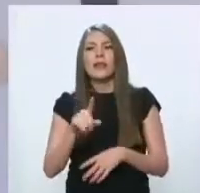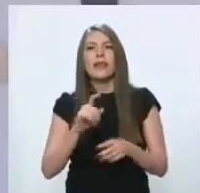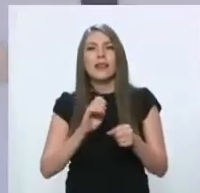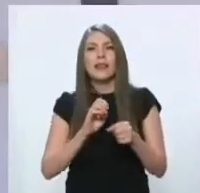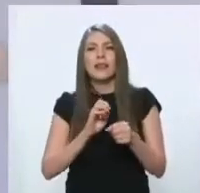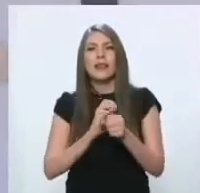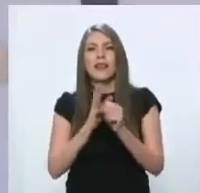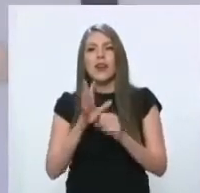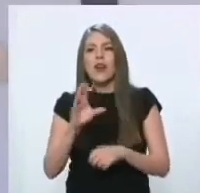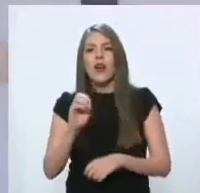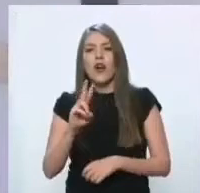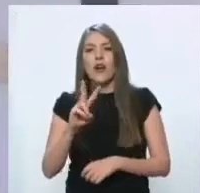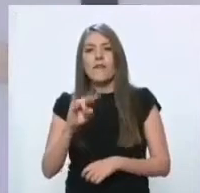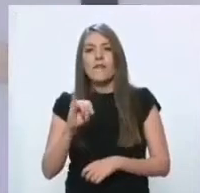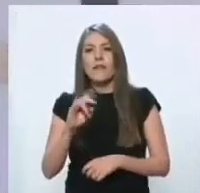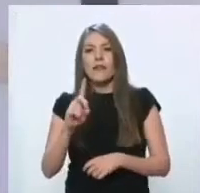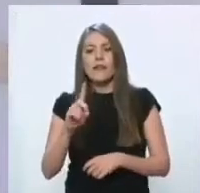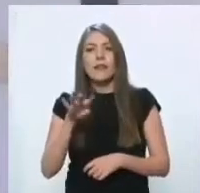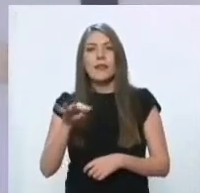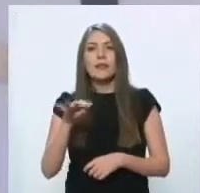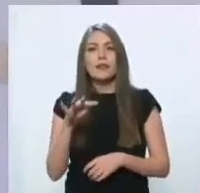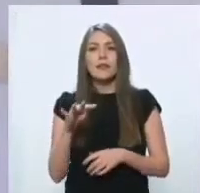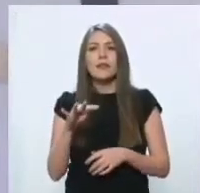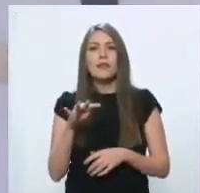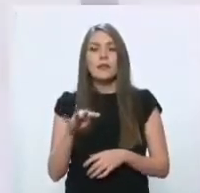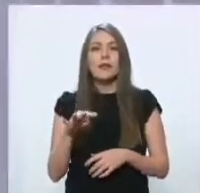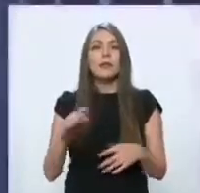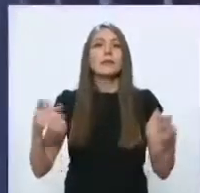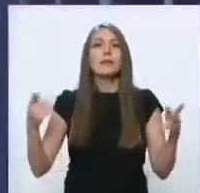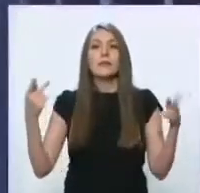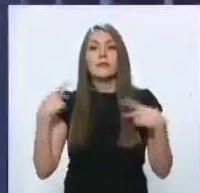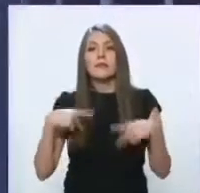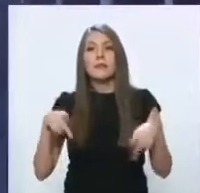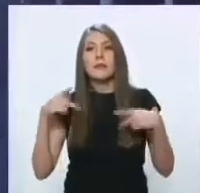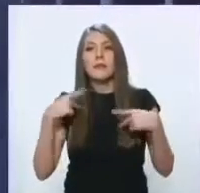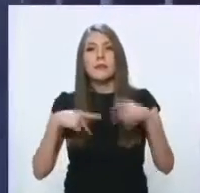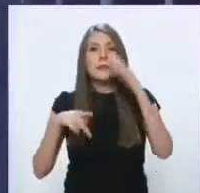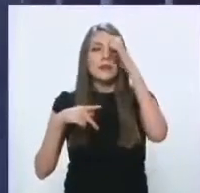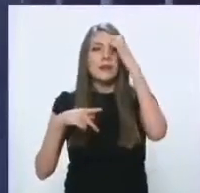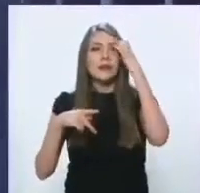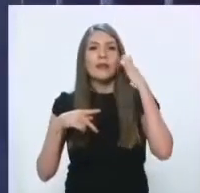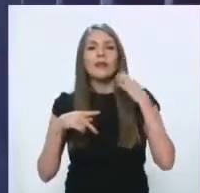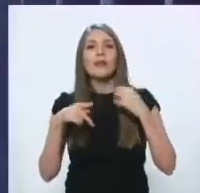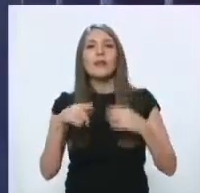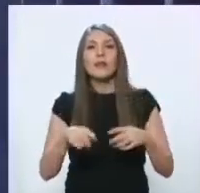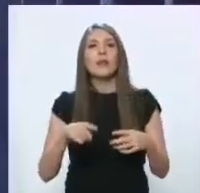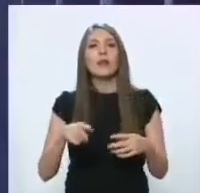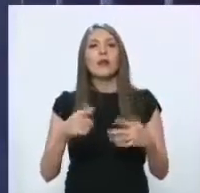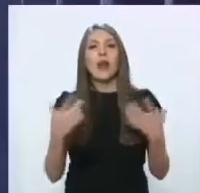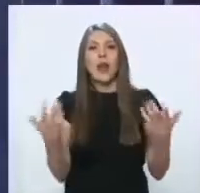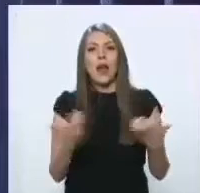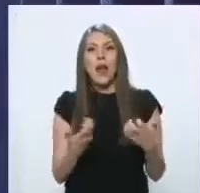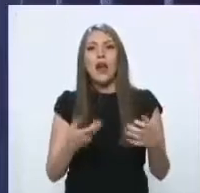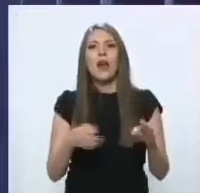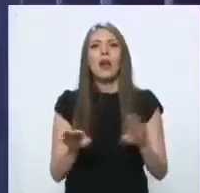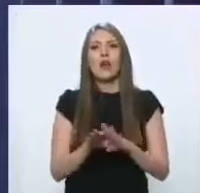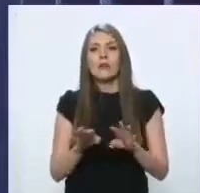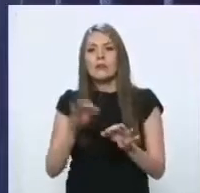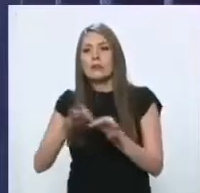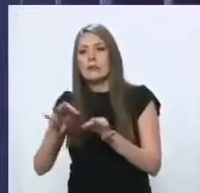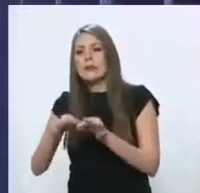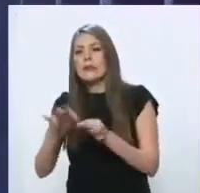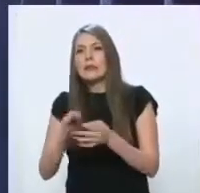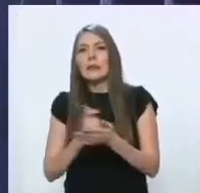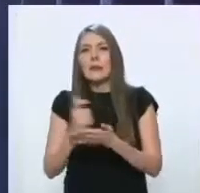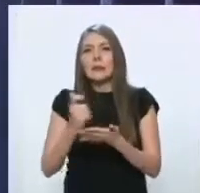fiscal de personas físicas, o sea, las personas de a pie, no las empresas, se pusieron al tiro, como dicen por ahí,